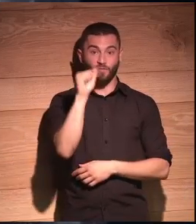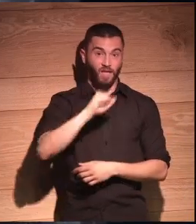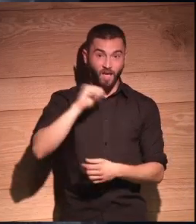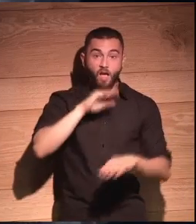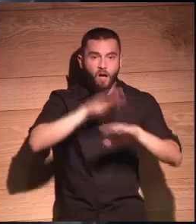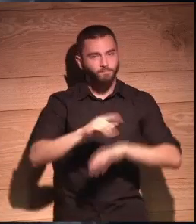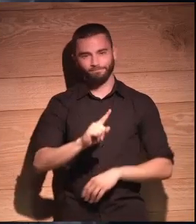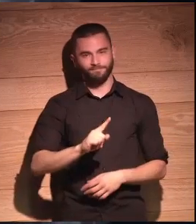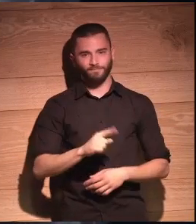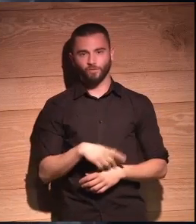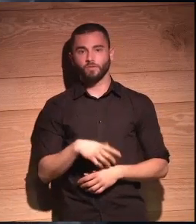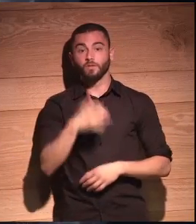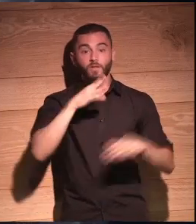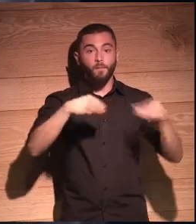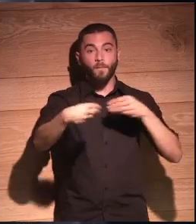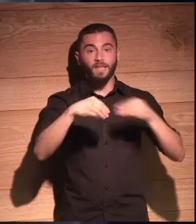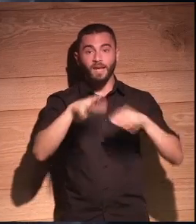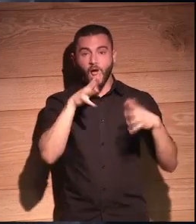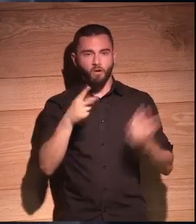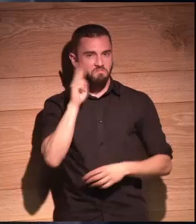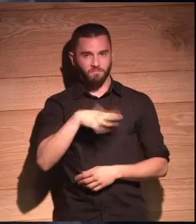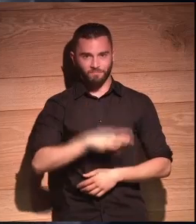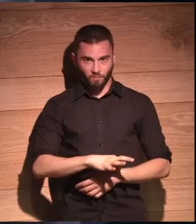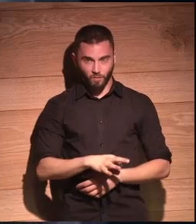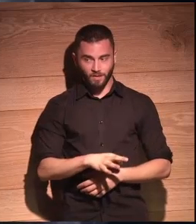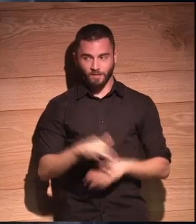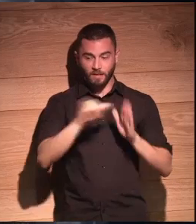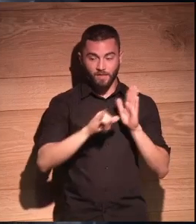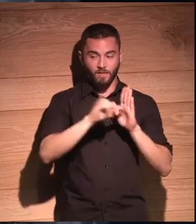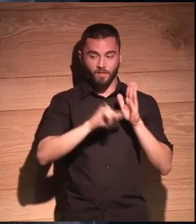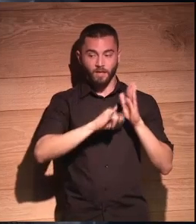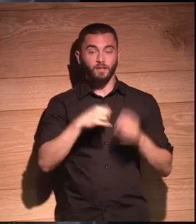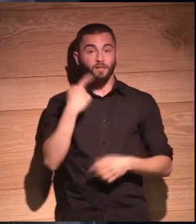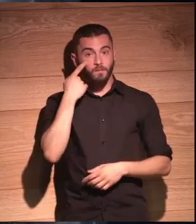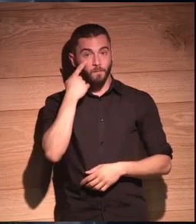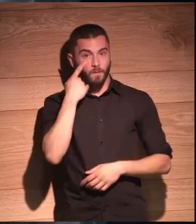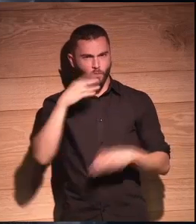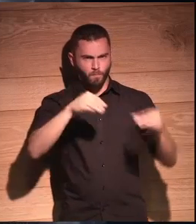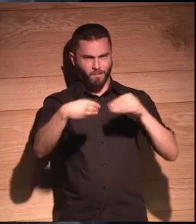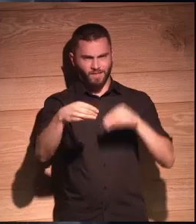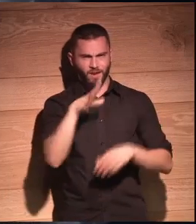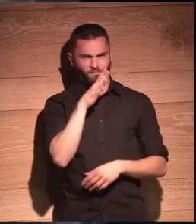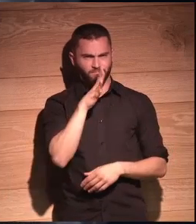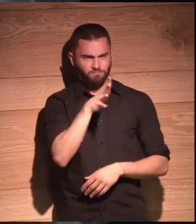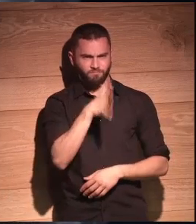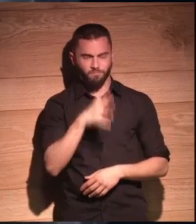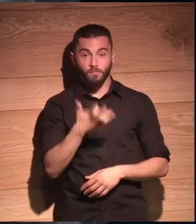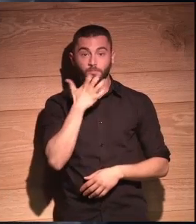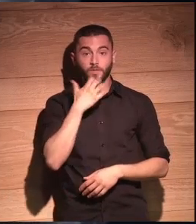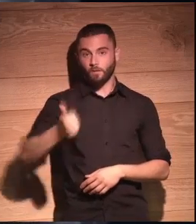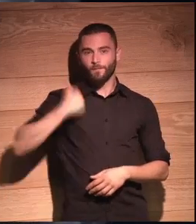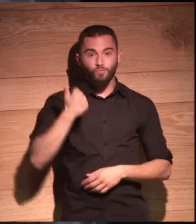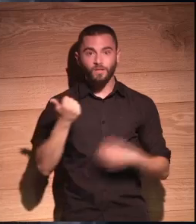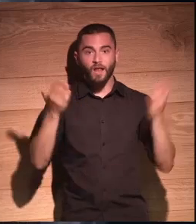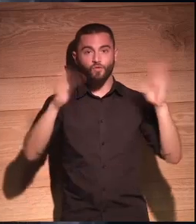se haya acercado un poco a los materiales que ahora se están viendo, se ve que hay un material increíble. Yo creo que si no habéis tenido